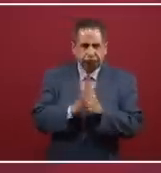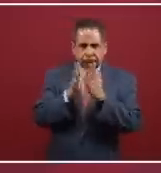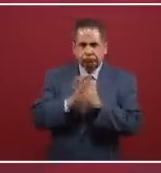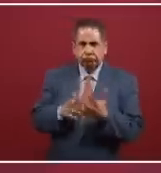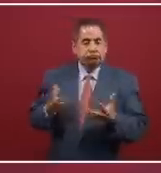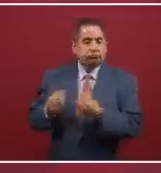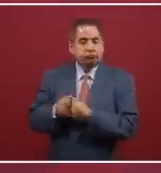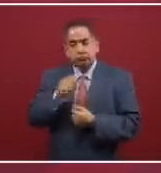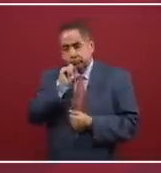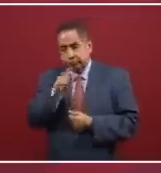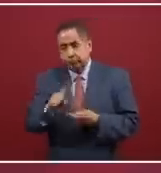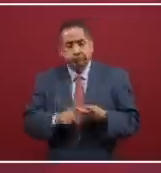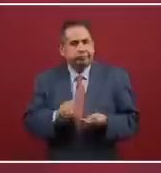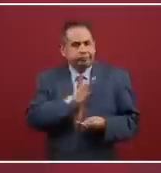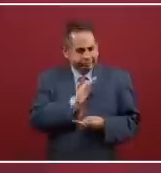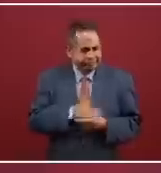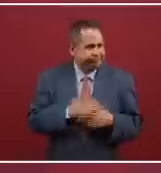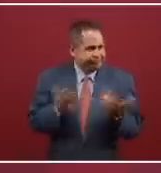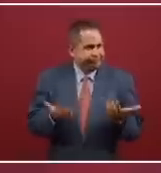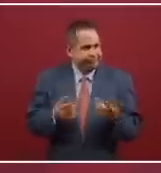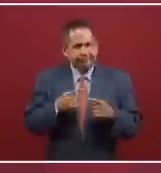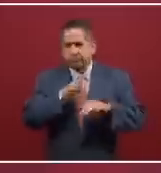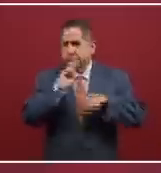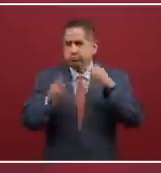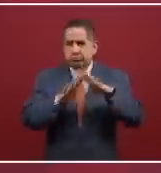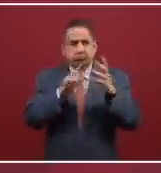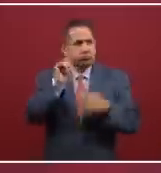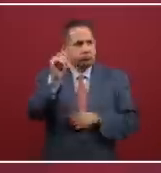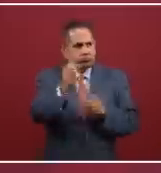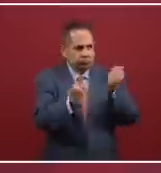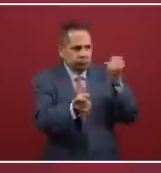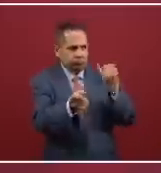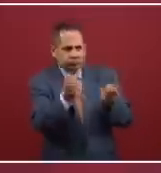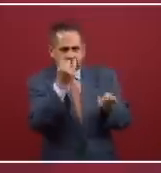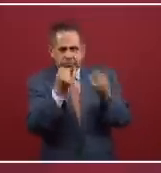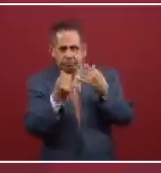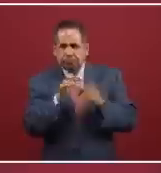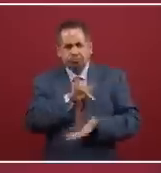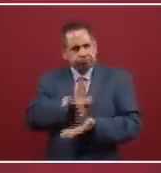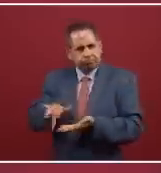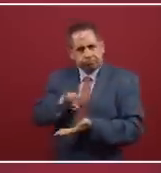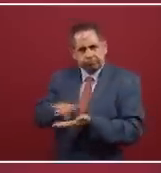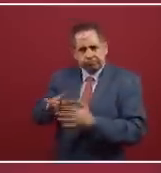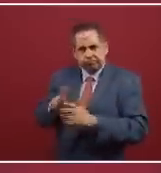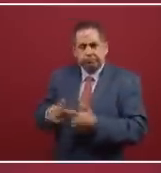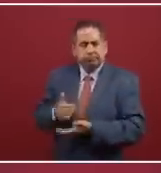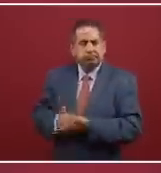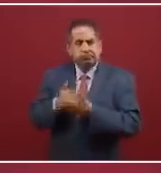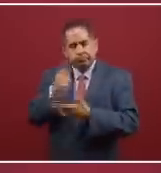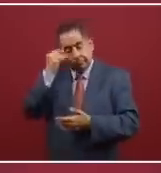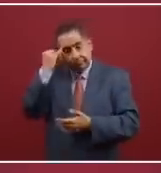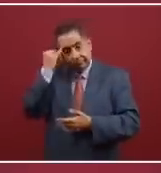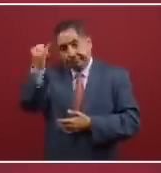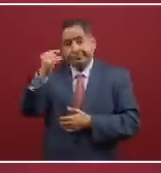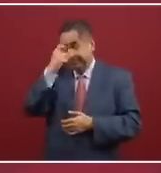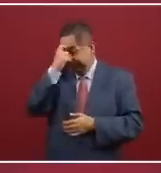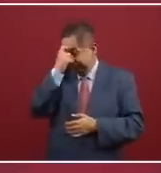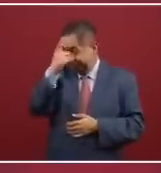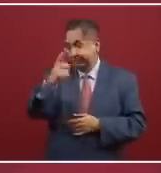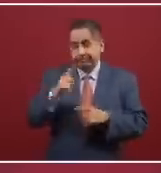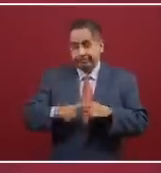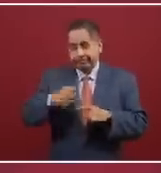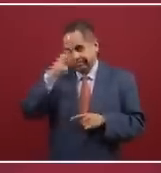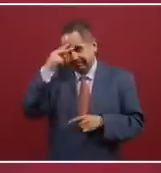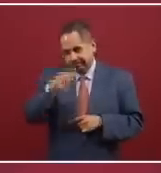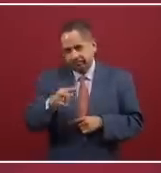lo mismo españa en fin varios países del mundo ya nos han dicho que si tienen interés en participar la iniciativa de méxico nosotros queremos